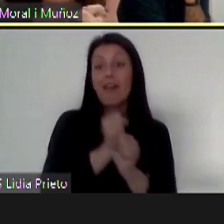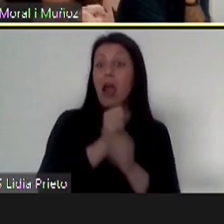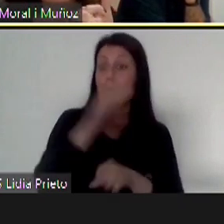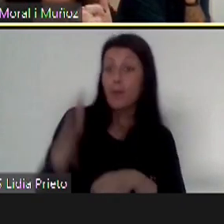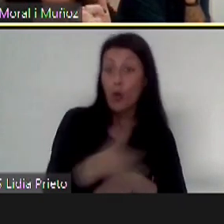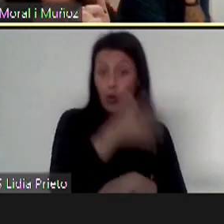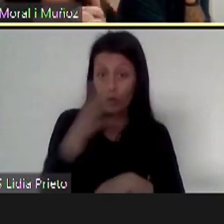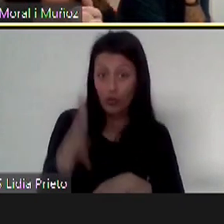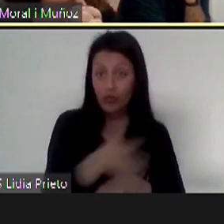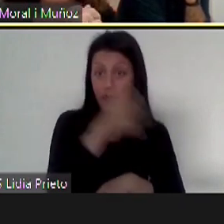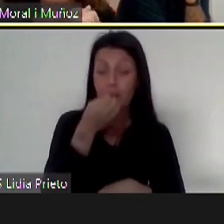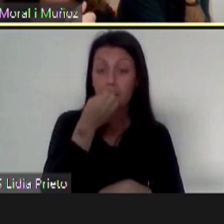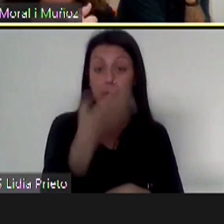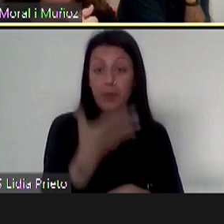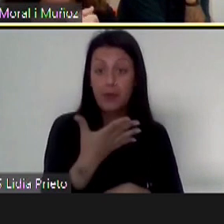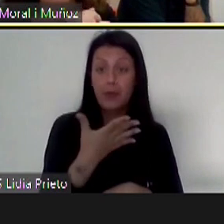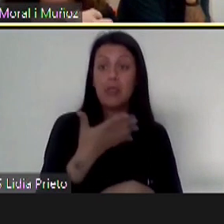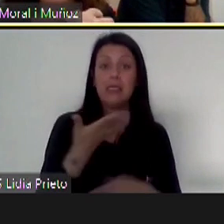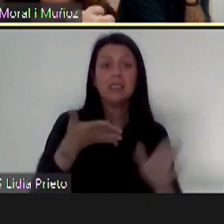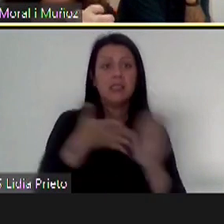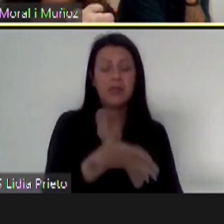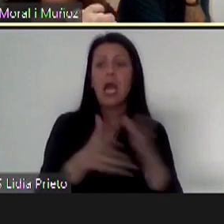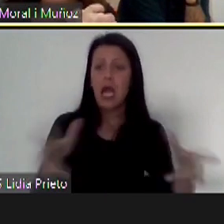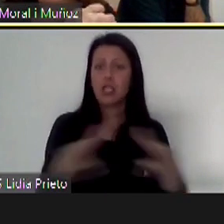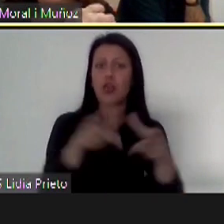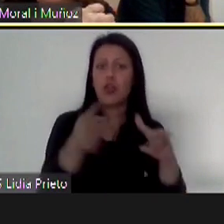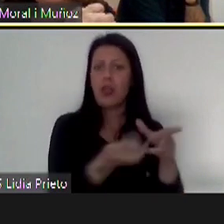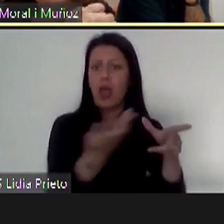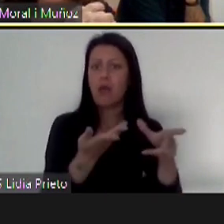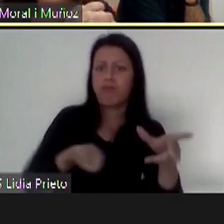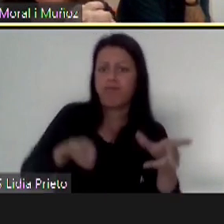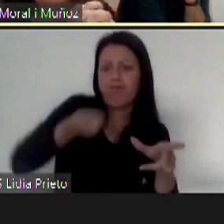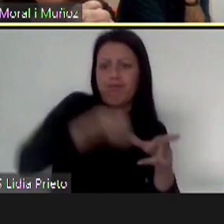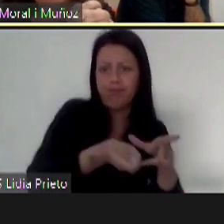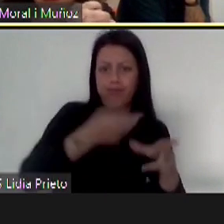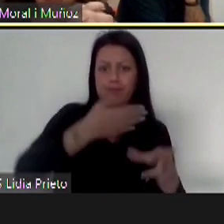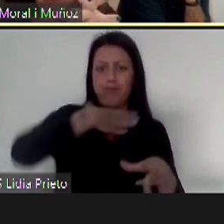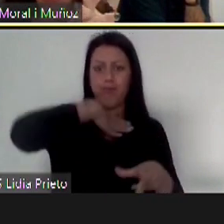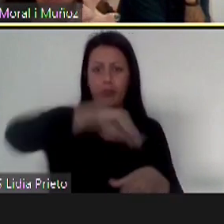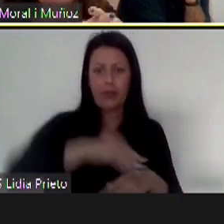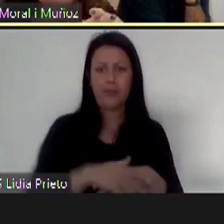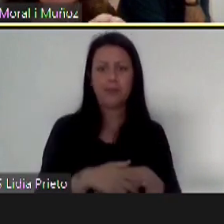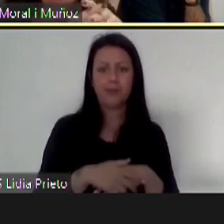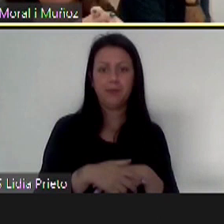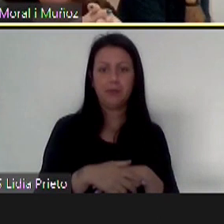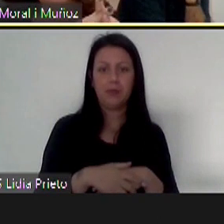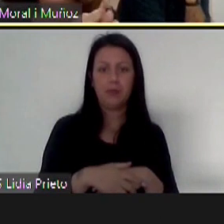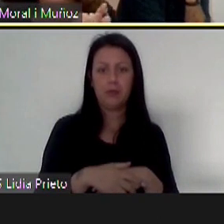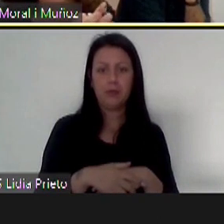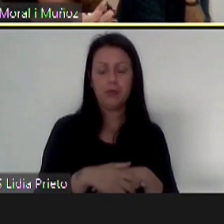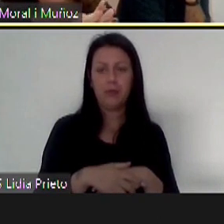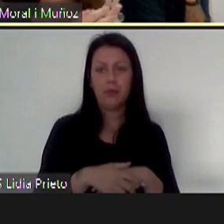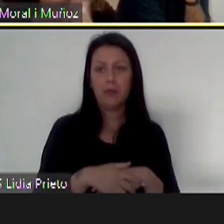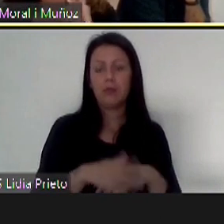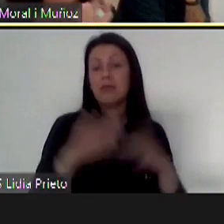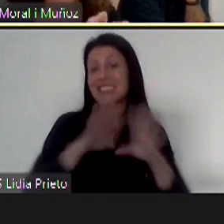fructífera y es capaz de hacer una contribución a la comunidad y no solo una ausencia de enfermedad o de achaque. Esto sería la